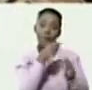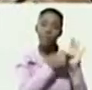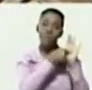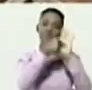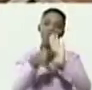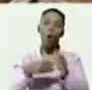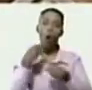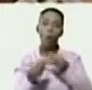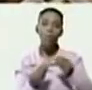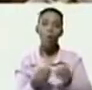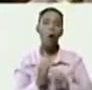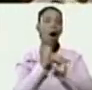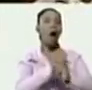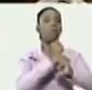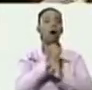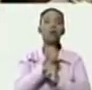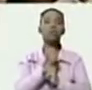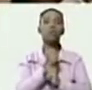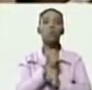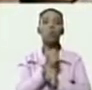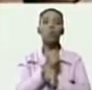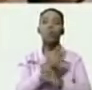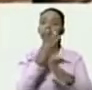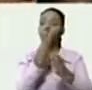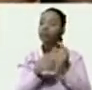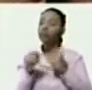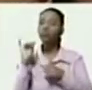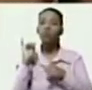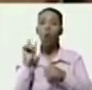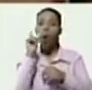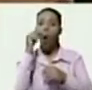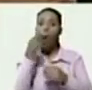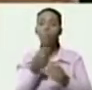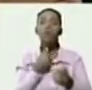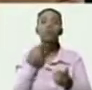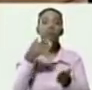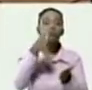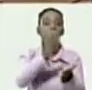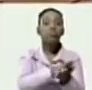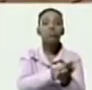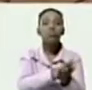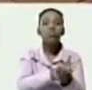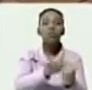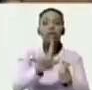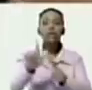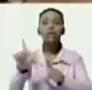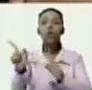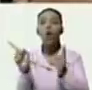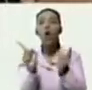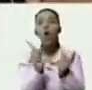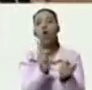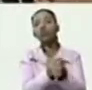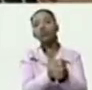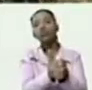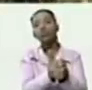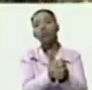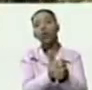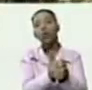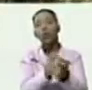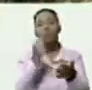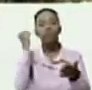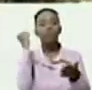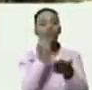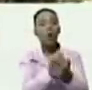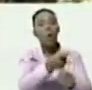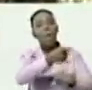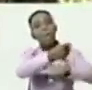Un caballo corriendo, un hombre en el suelo, un asesino